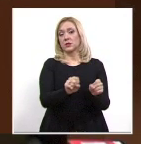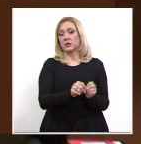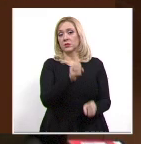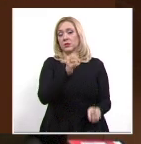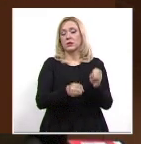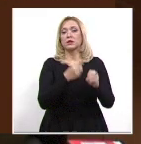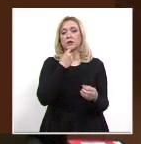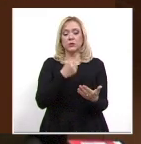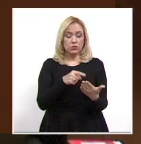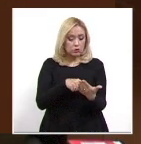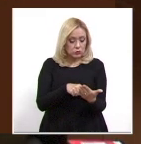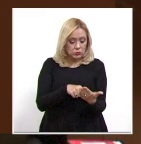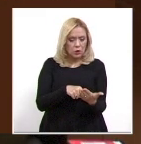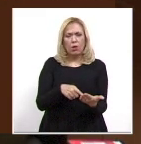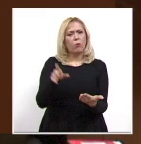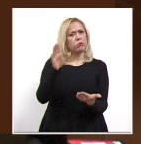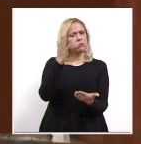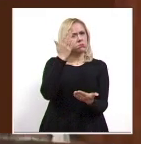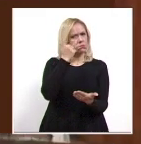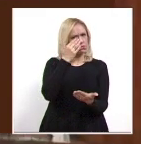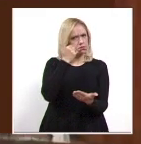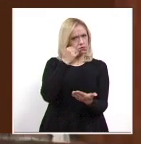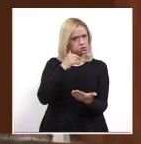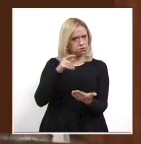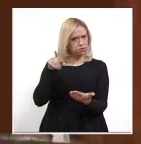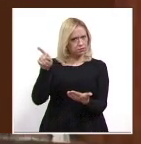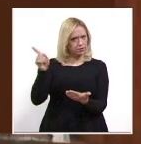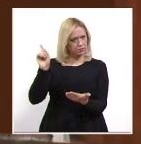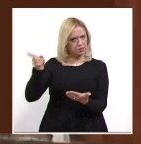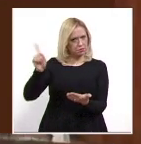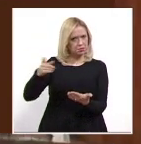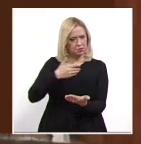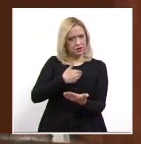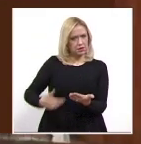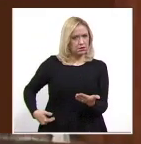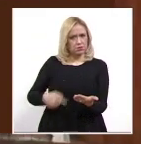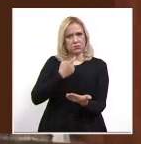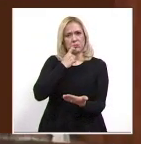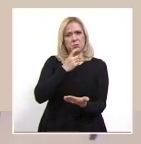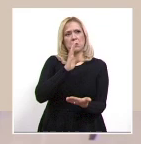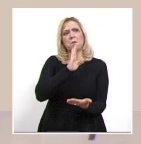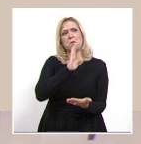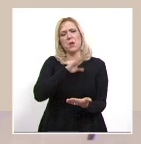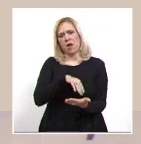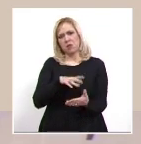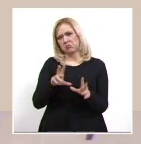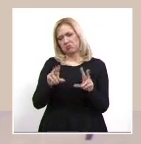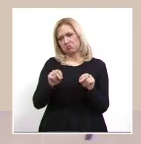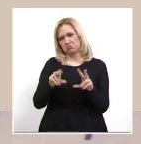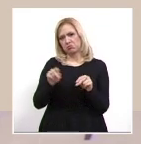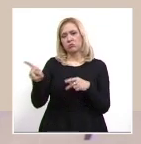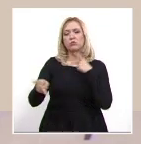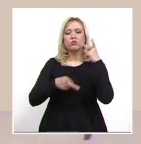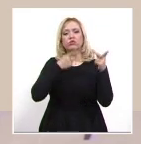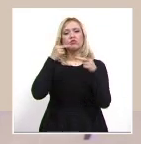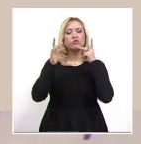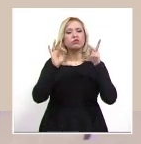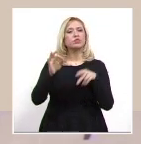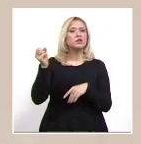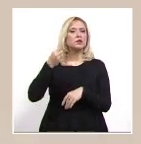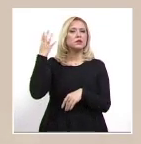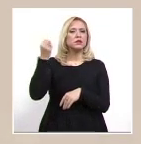había determinado la inexistencia de infracciones atribuidas al presidente de la República por el discurso que pronunció durante el